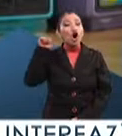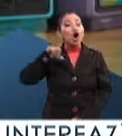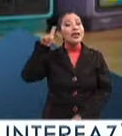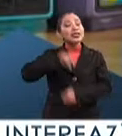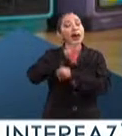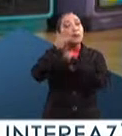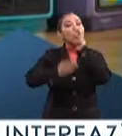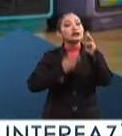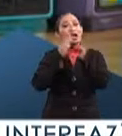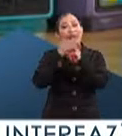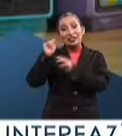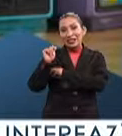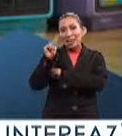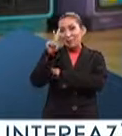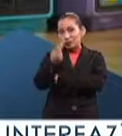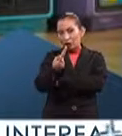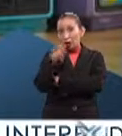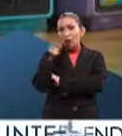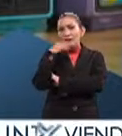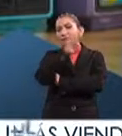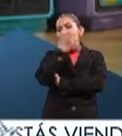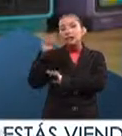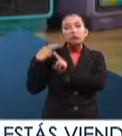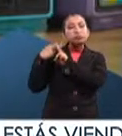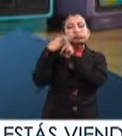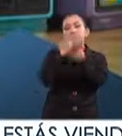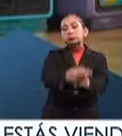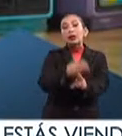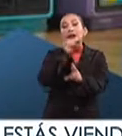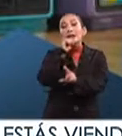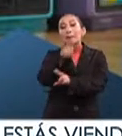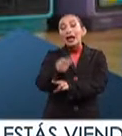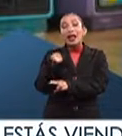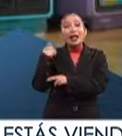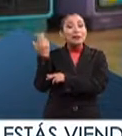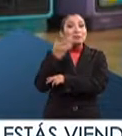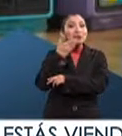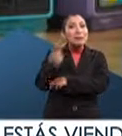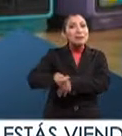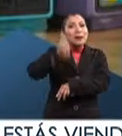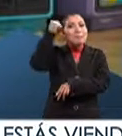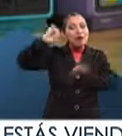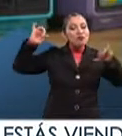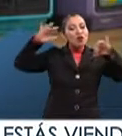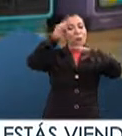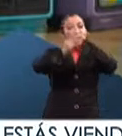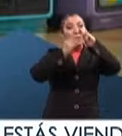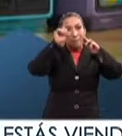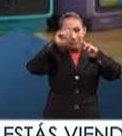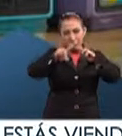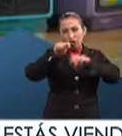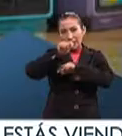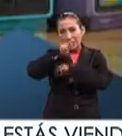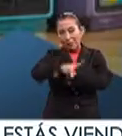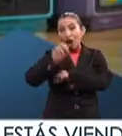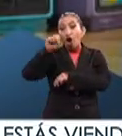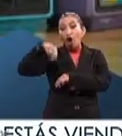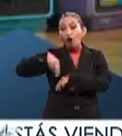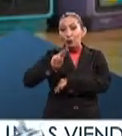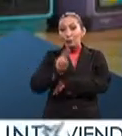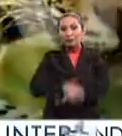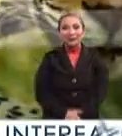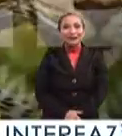Hoy es el Día Mundial de la Televisión, fecha que conmemora además la celebración del primer Foro Mundial sobre ese medio en la ONU.